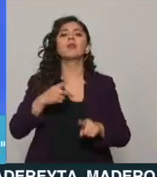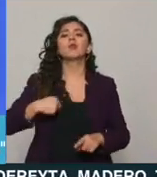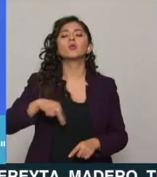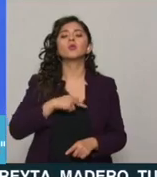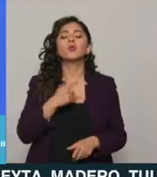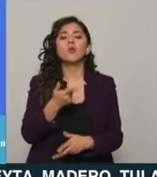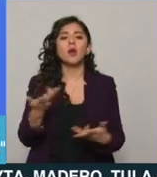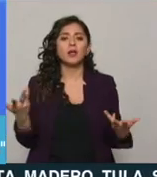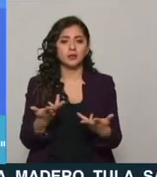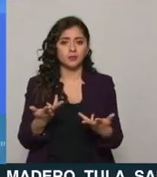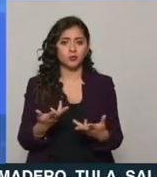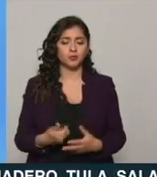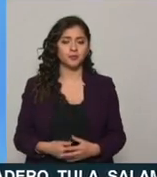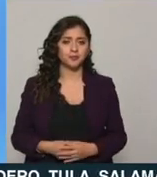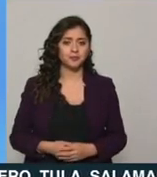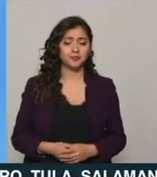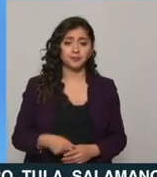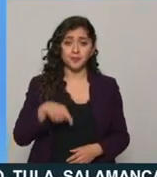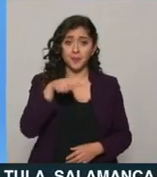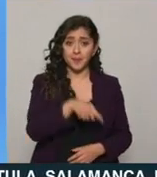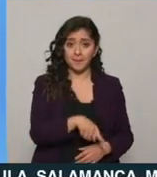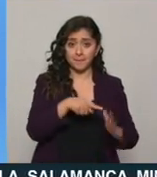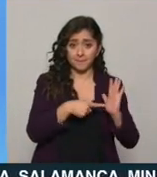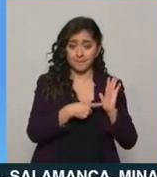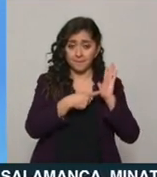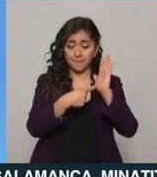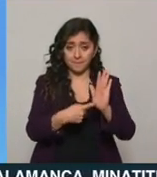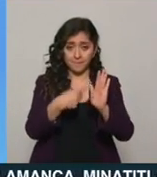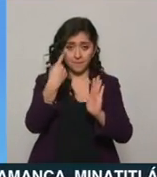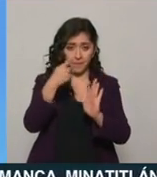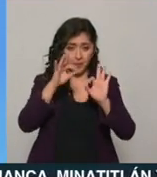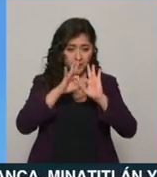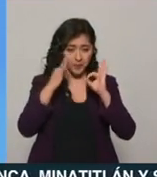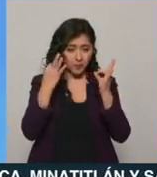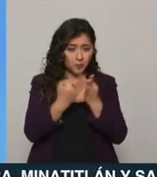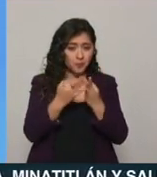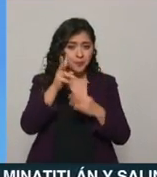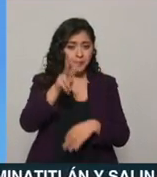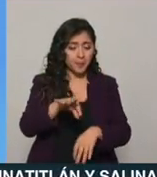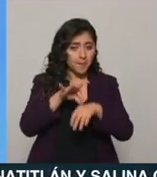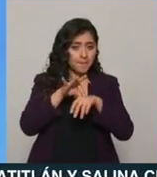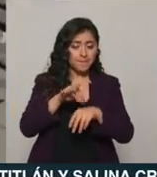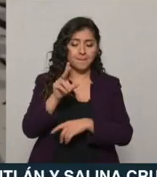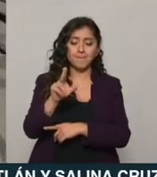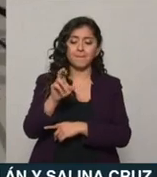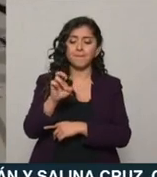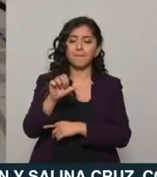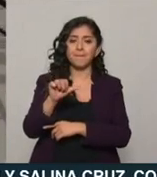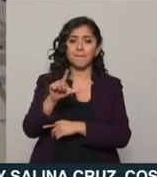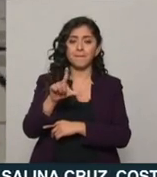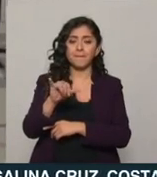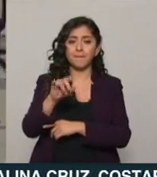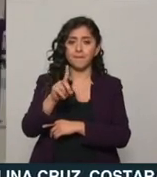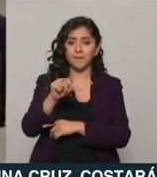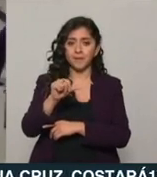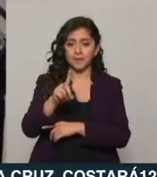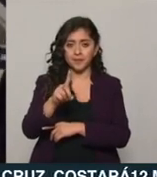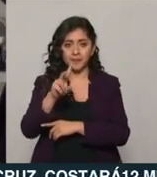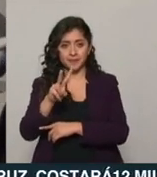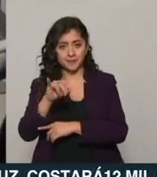nosotros, y ellos presentan una pieza que es de realidad virtual y aparte dan un